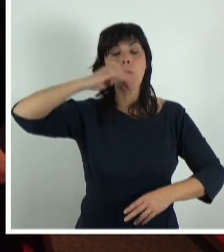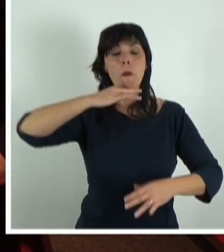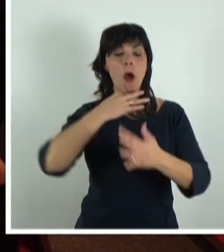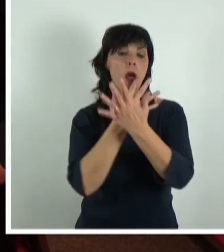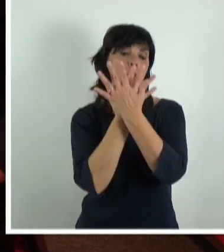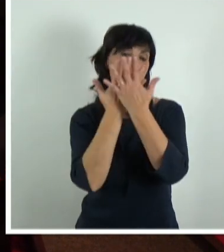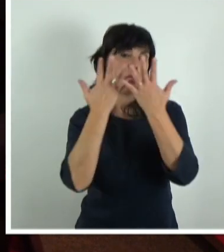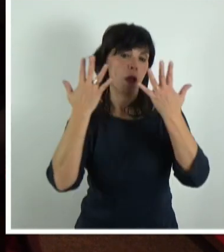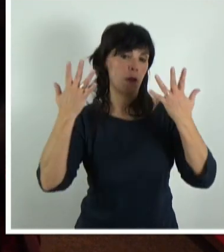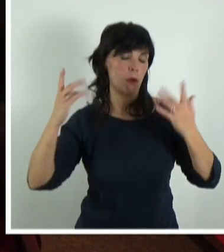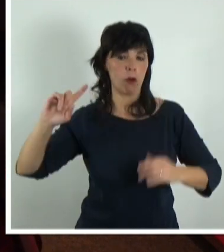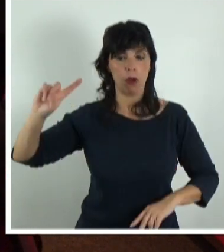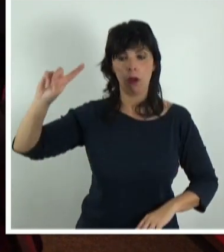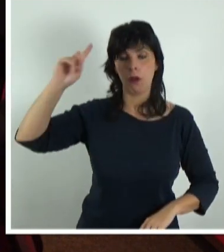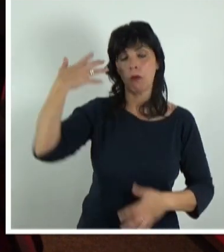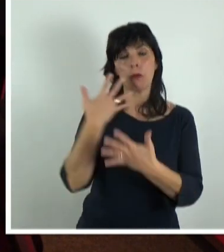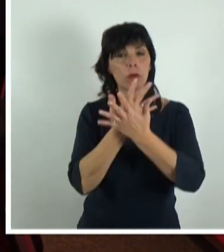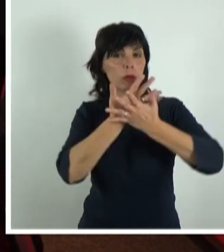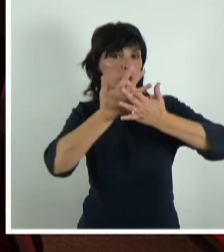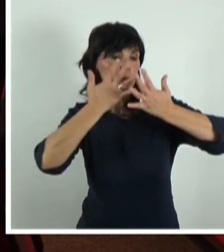el Dios de la gloria.